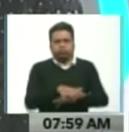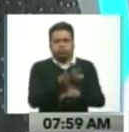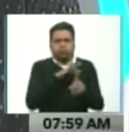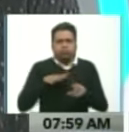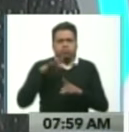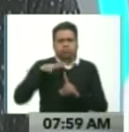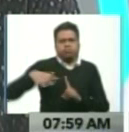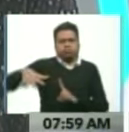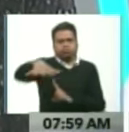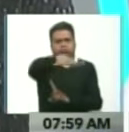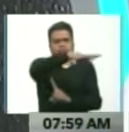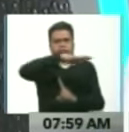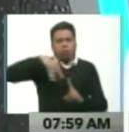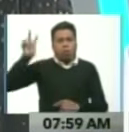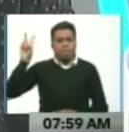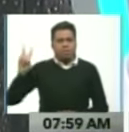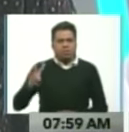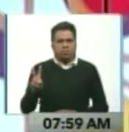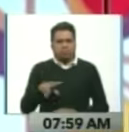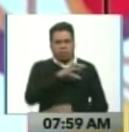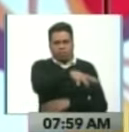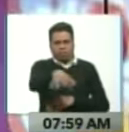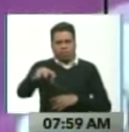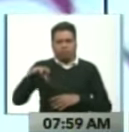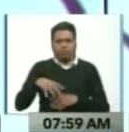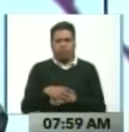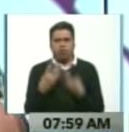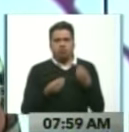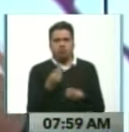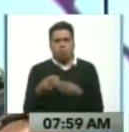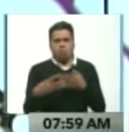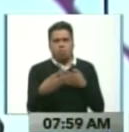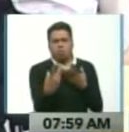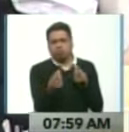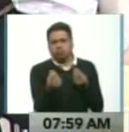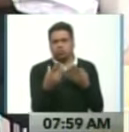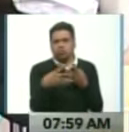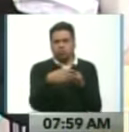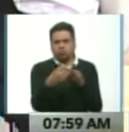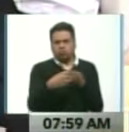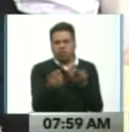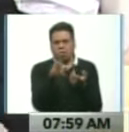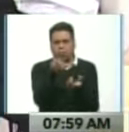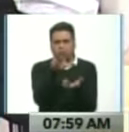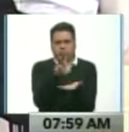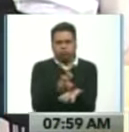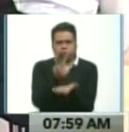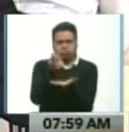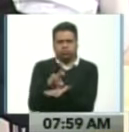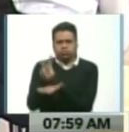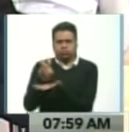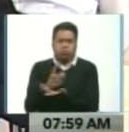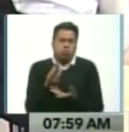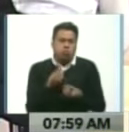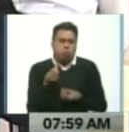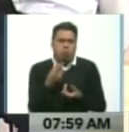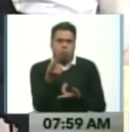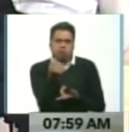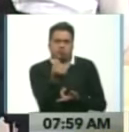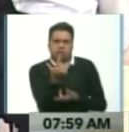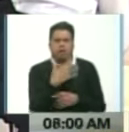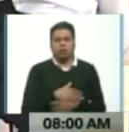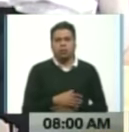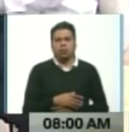personas puedan descargar este videojuego. ¿Cómo genera Ray divisas para el país la descarga del juego? Bueno, en el videojuego uno puede obtener